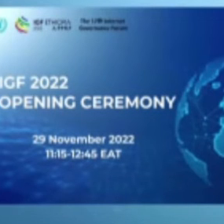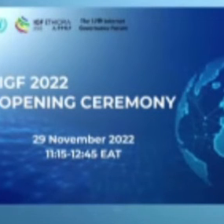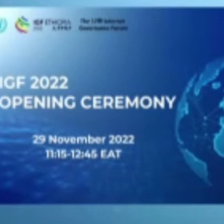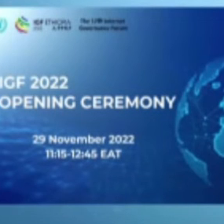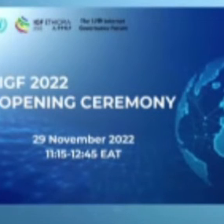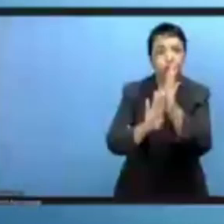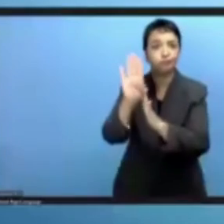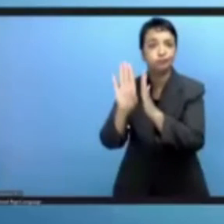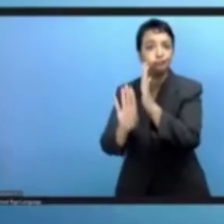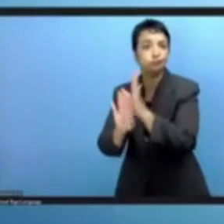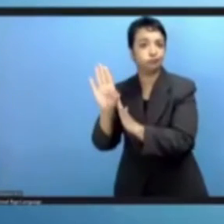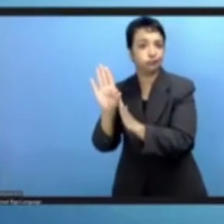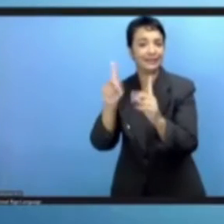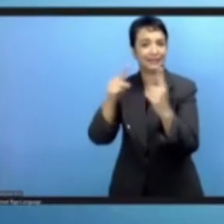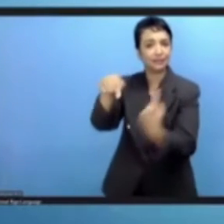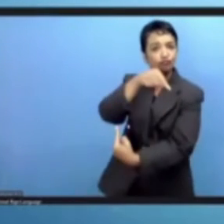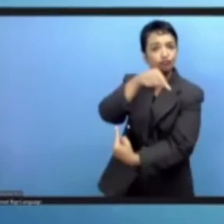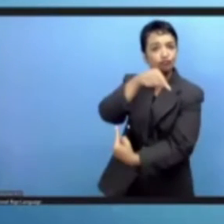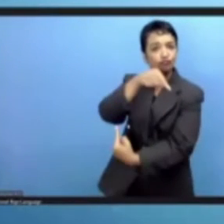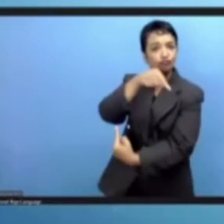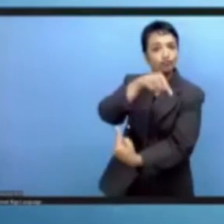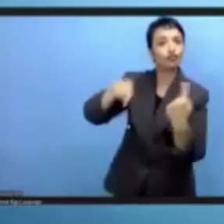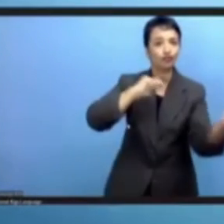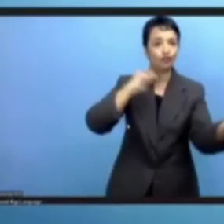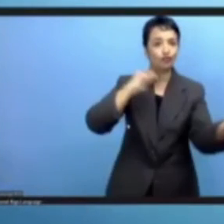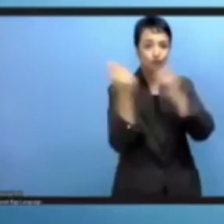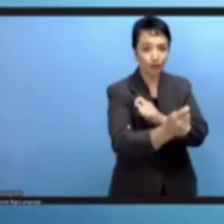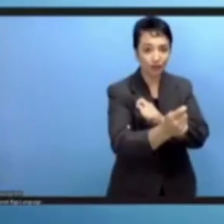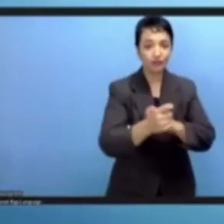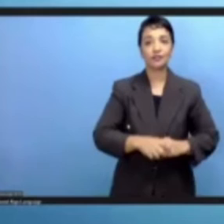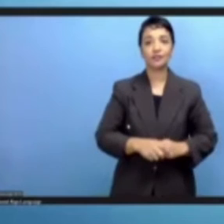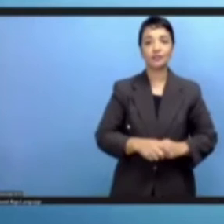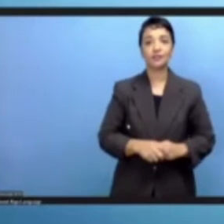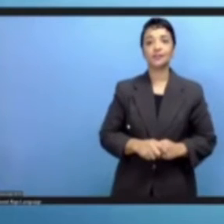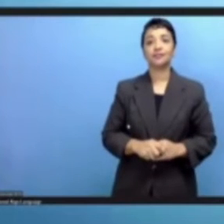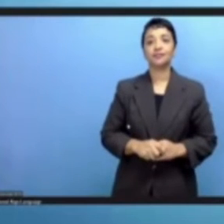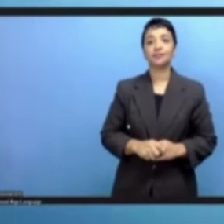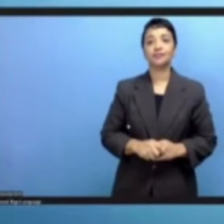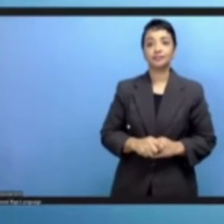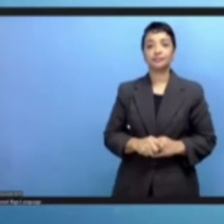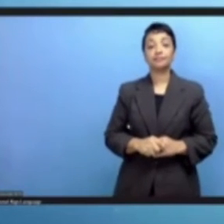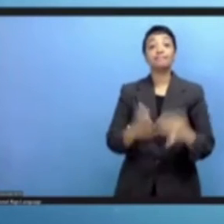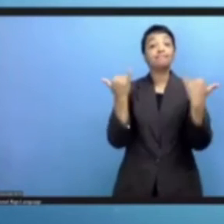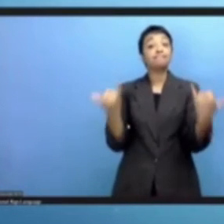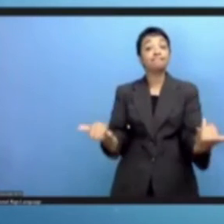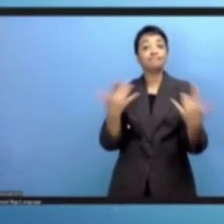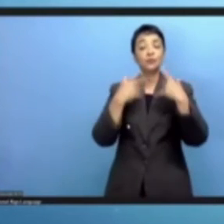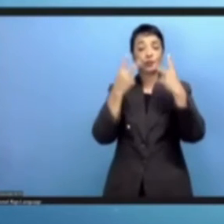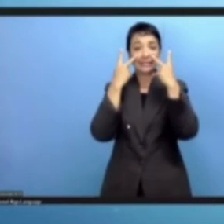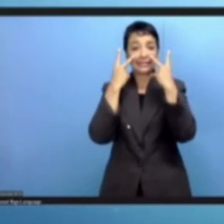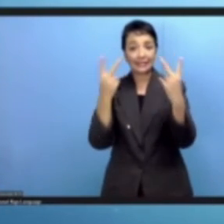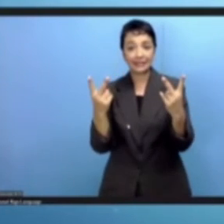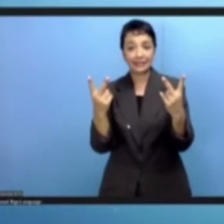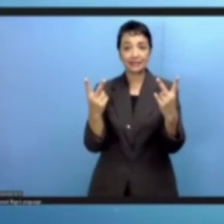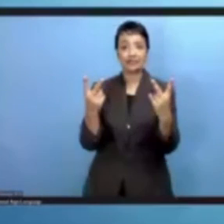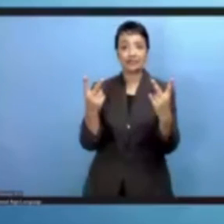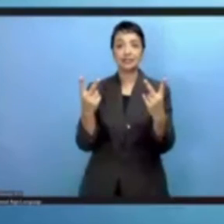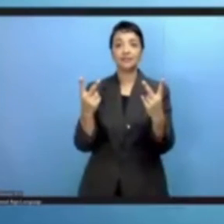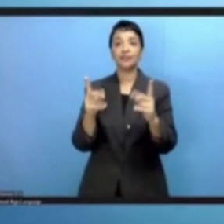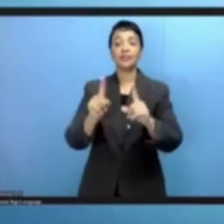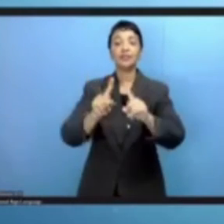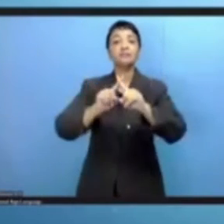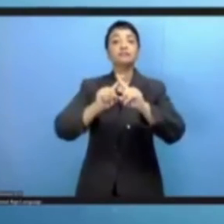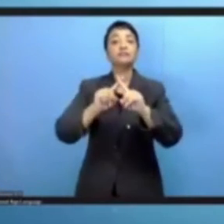y de su del orden mundial Con el impacto en la internet en el desarrollo y viceversa